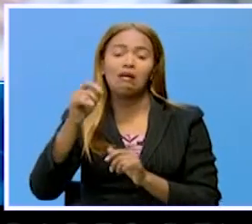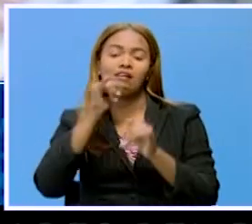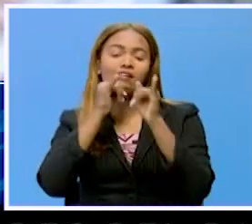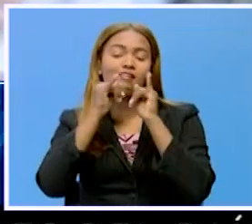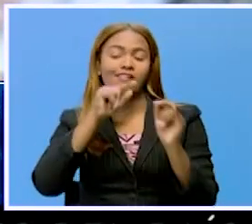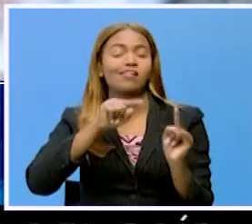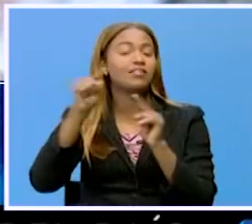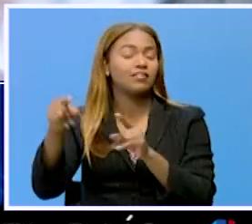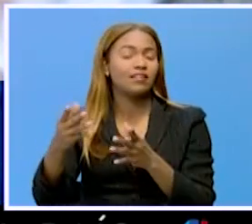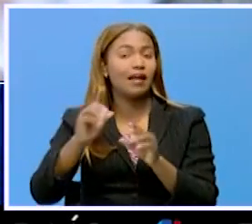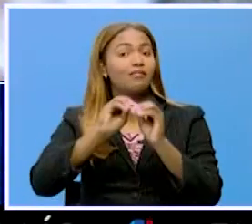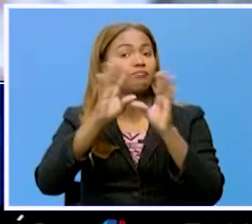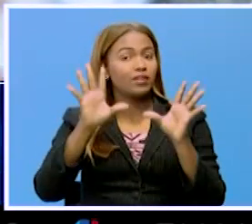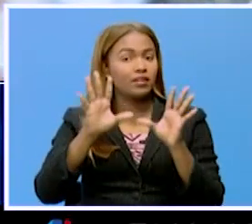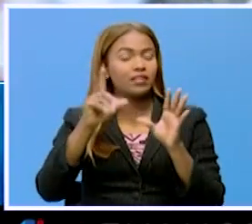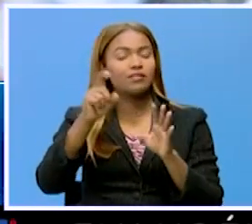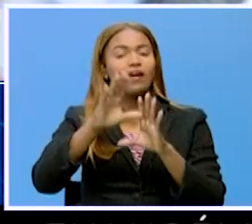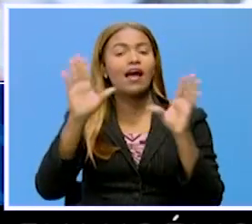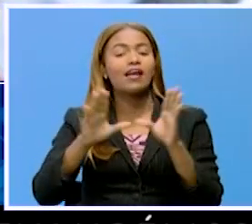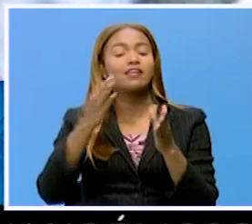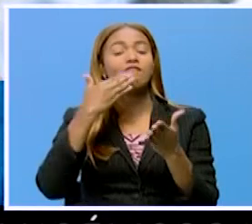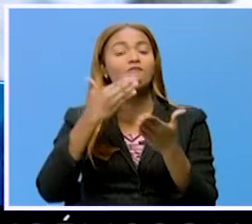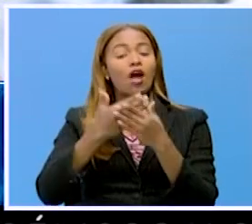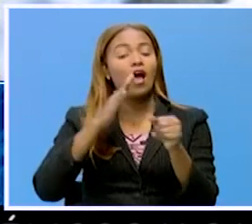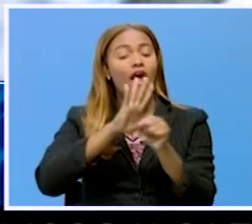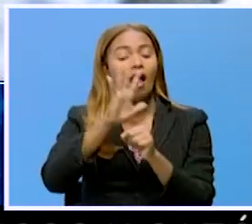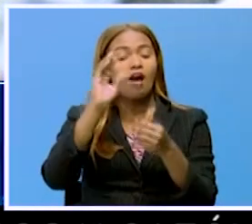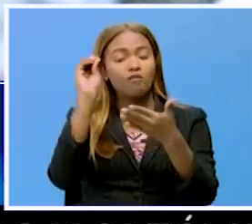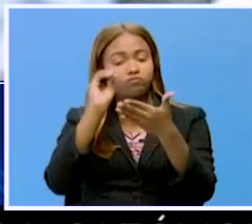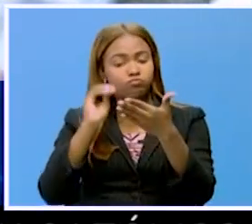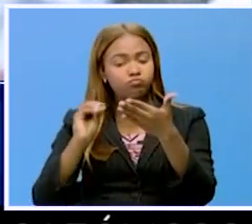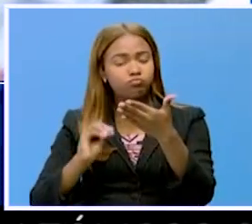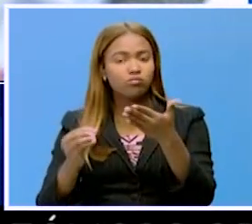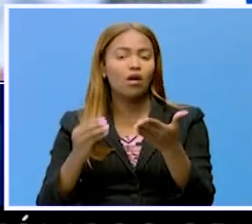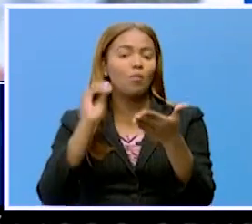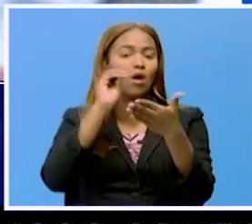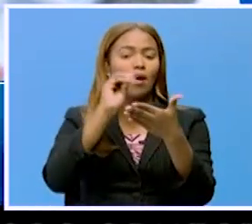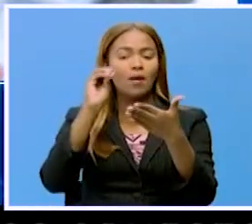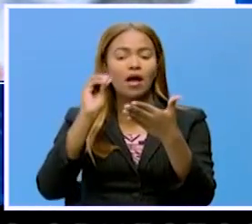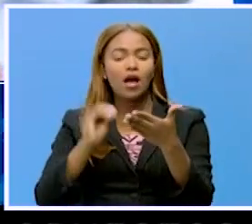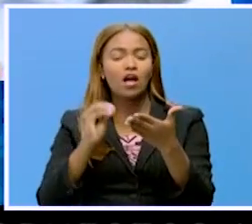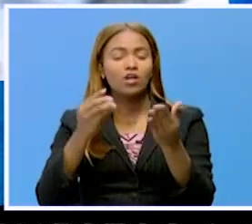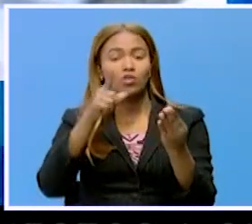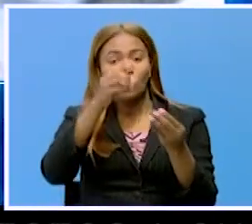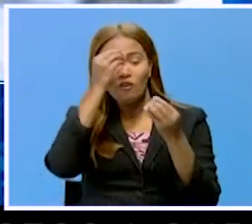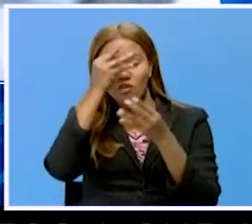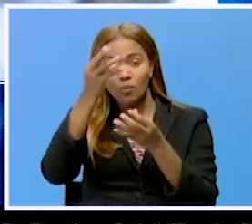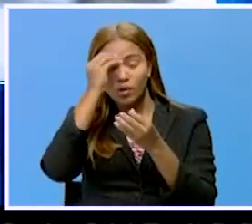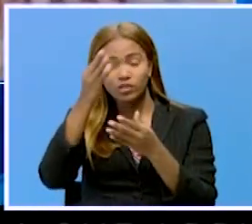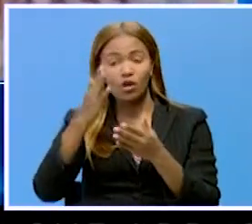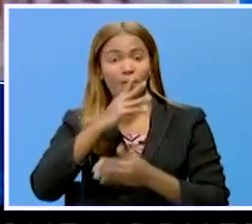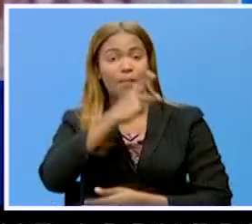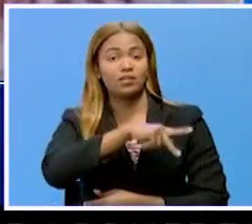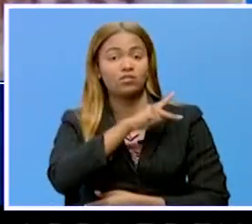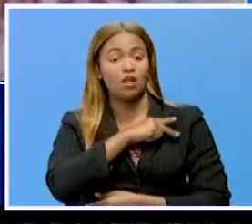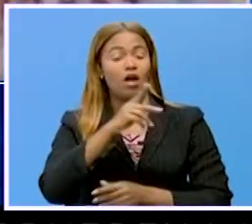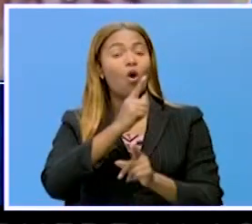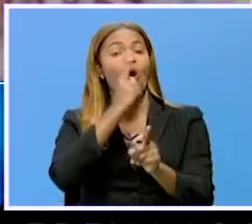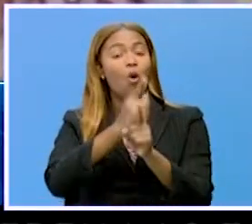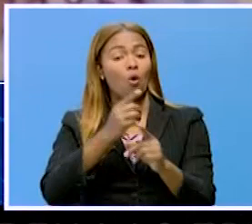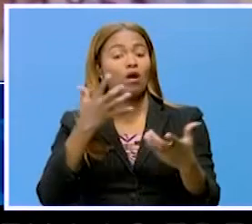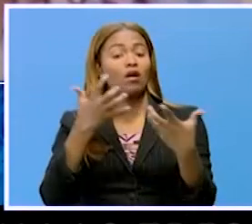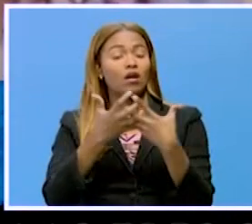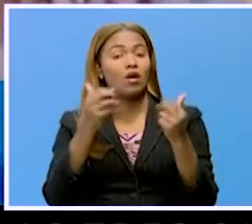de ir a entrevista. Claro, haciendo un buen llenado del formulario, poniendo tus datos muy precisos que puedan